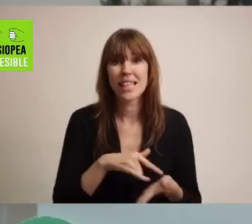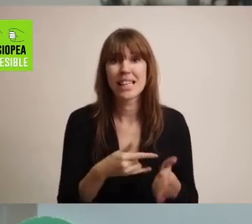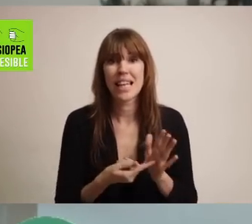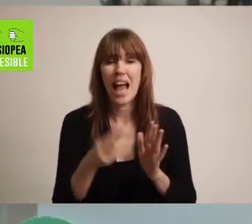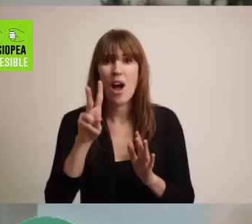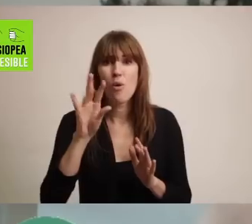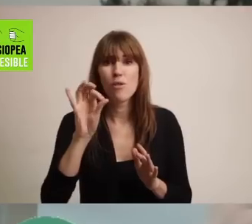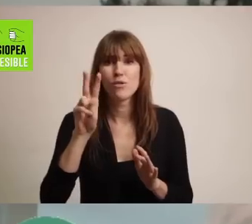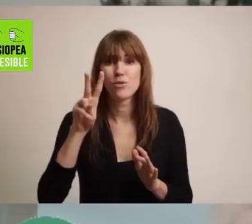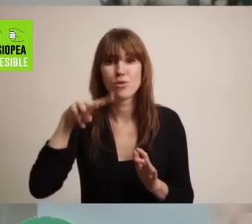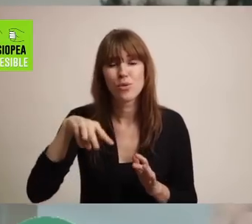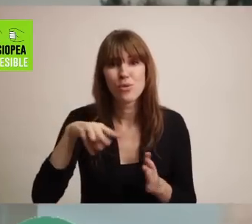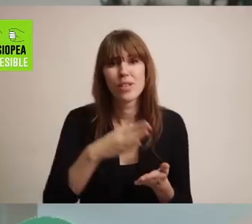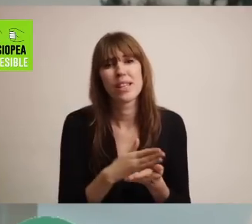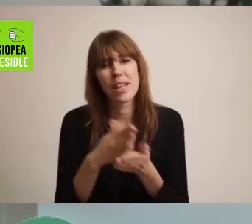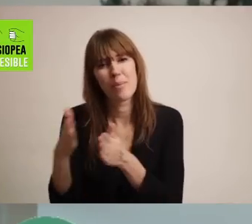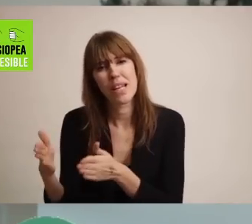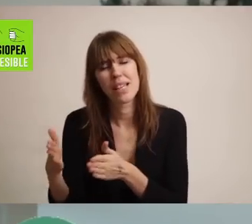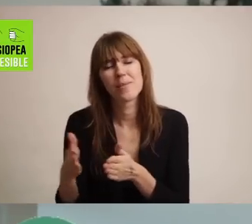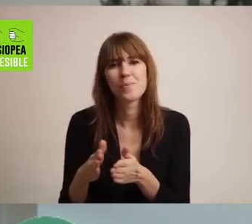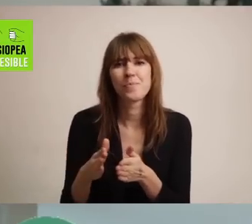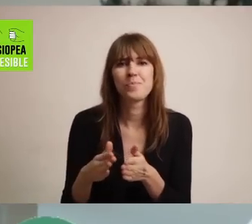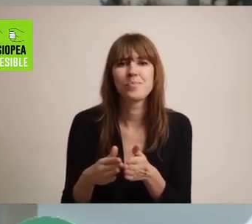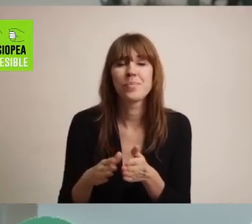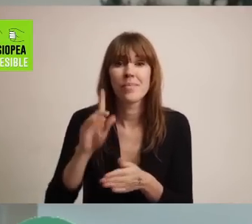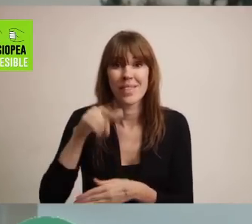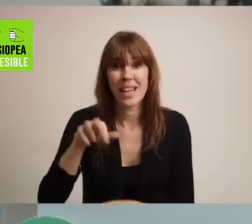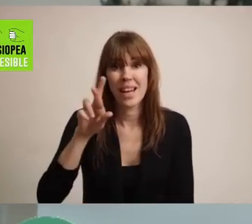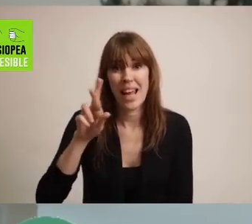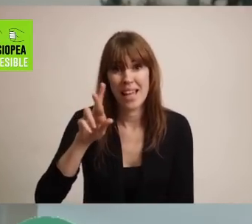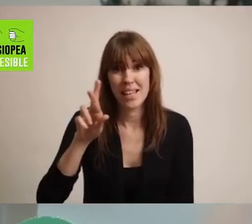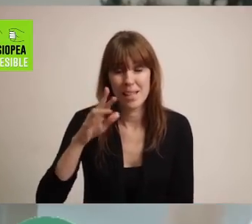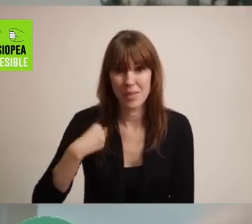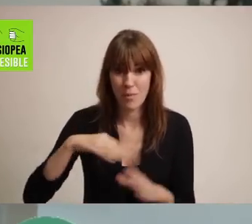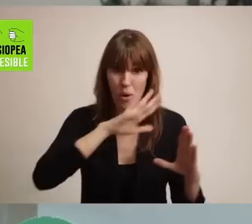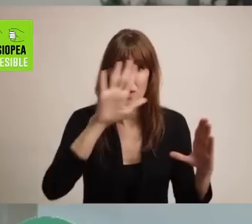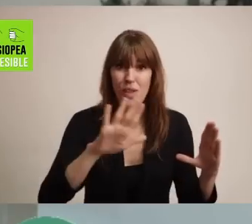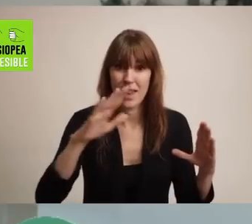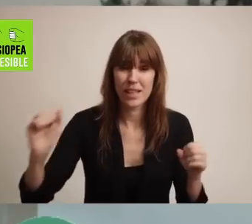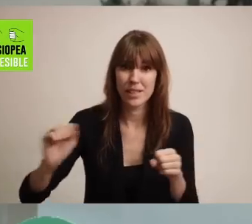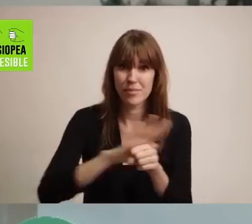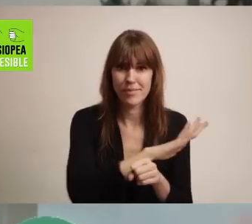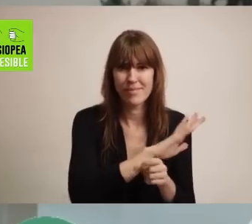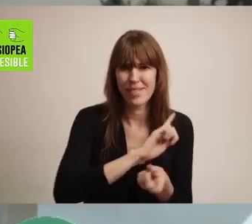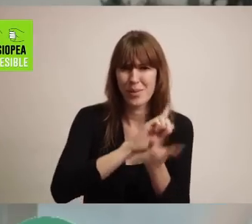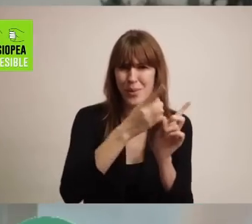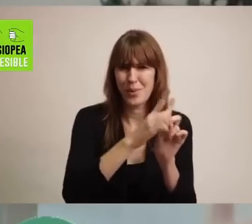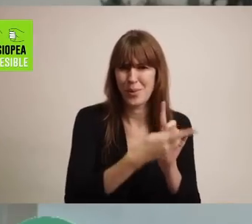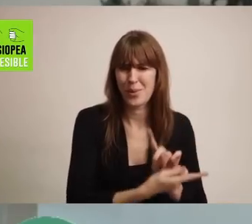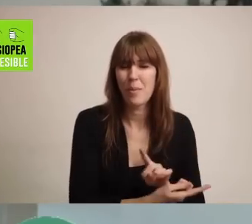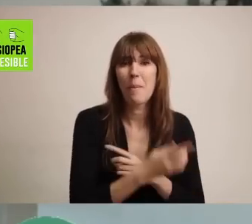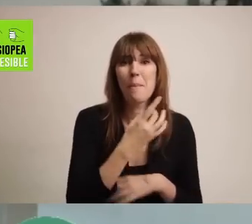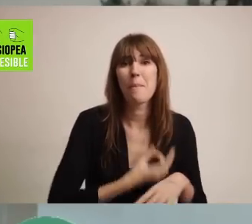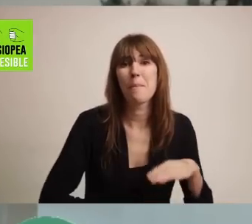técnica Usui, es que encima ya de que el Reiki cuando llegó a Occidente ya estaba alterado, encima es que se han creado toda una